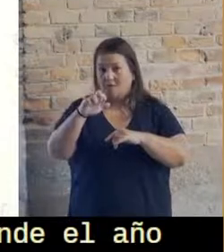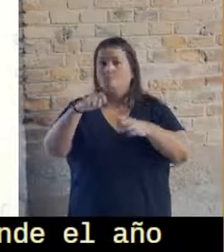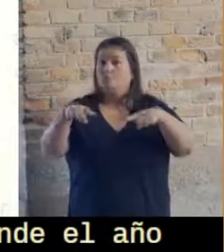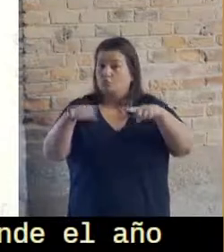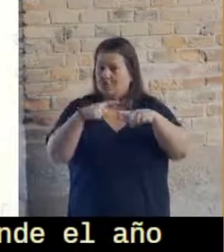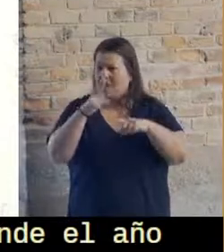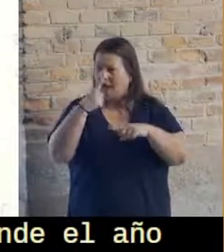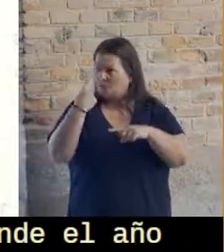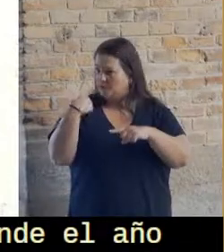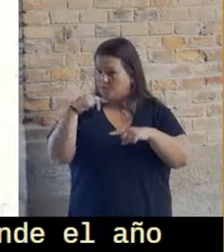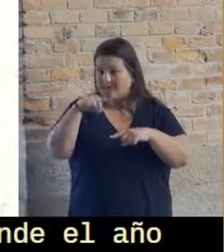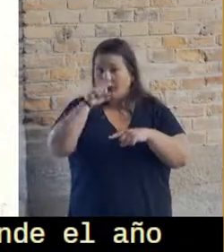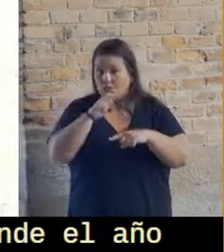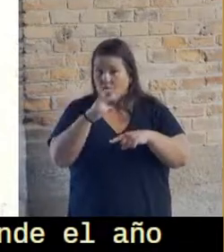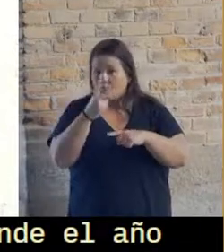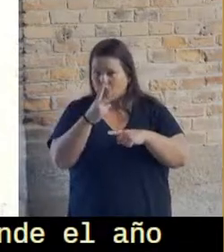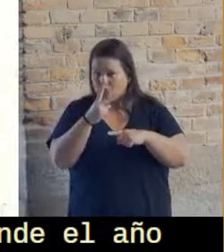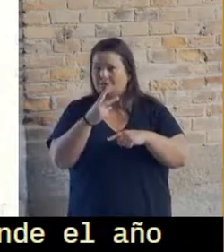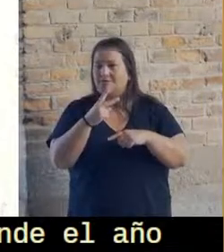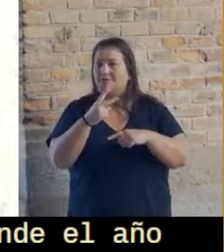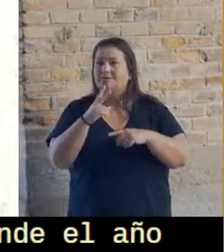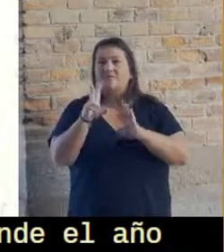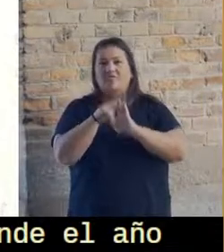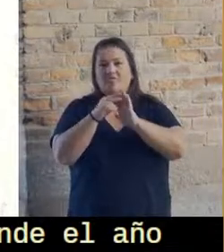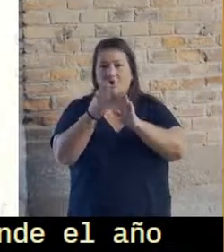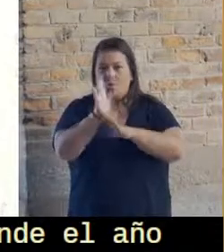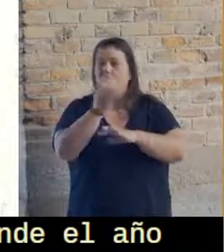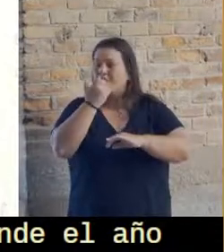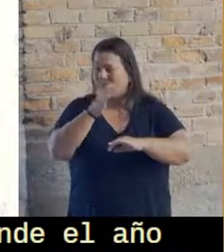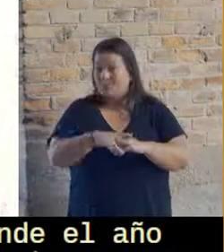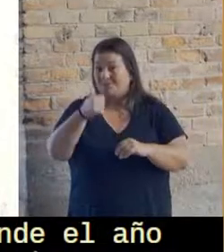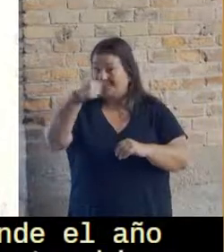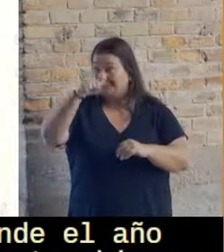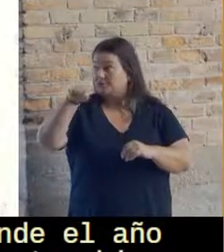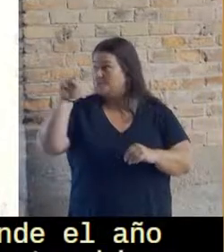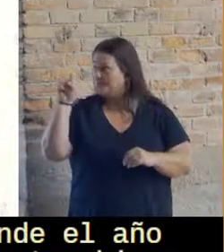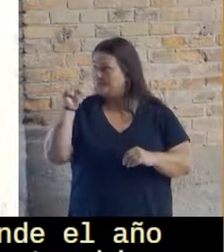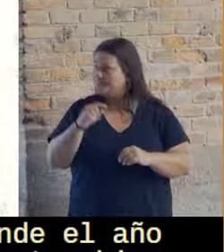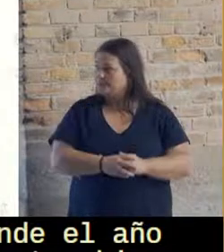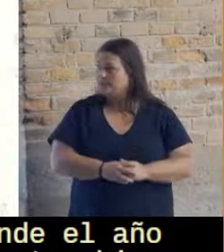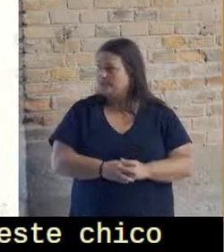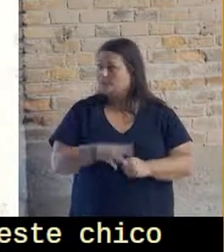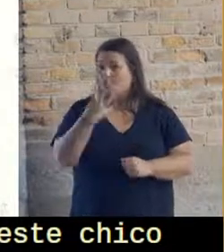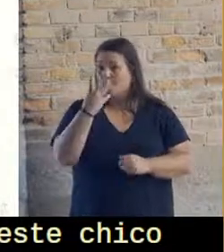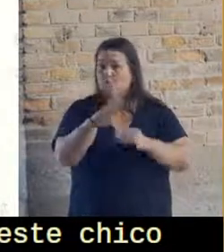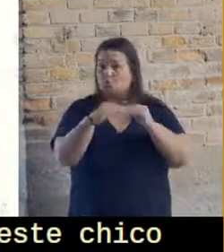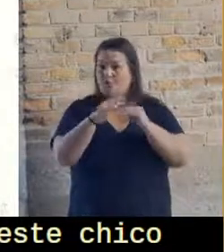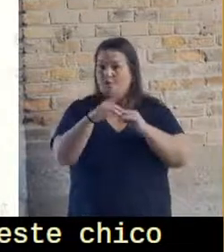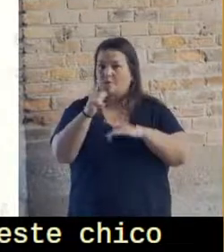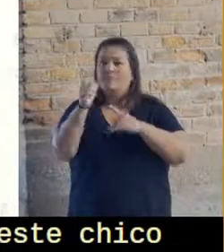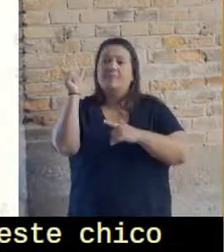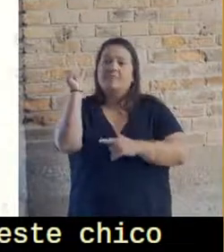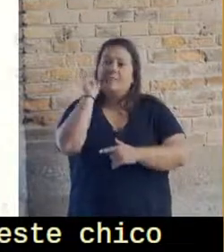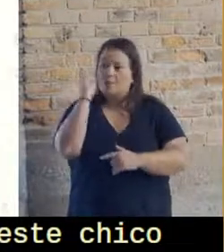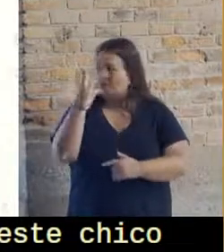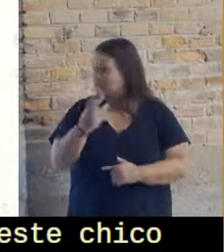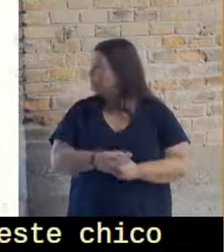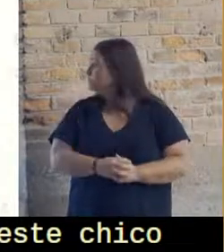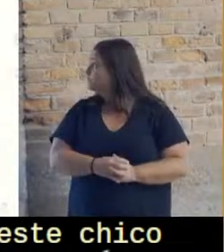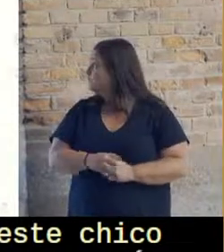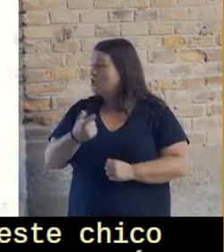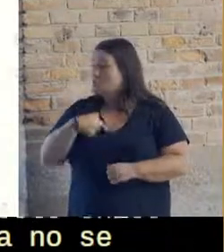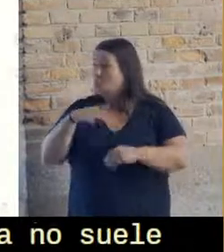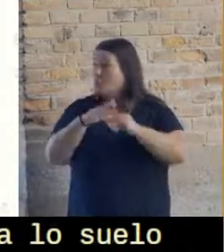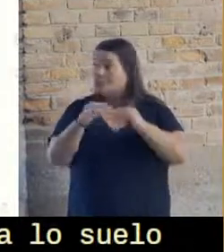ahora y os he traído un vídeo por ejemplo este chico Estos son cuatro usuarios con discapacidad auditiva lo suelen